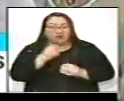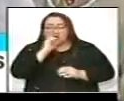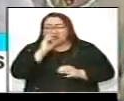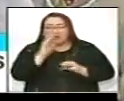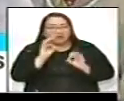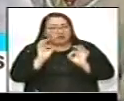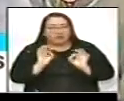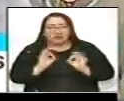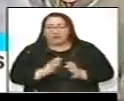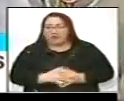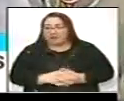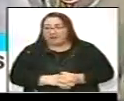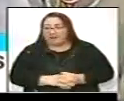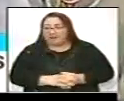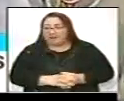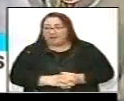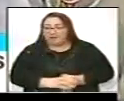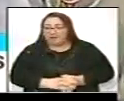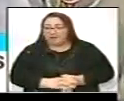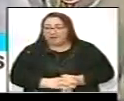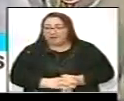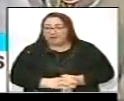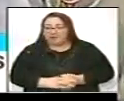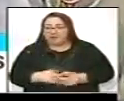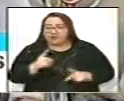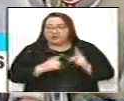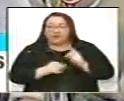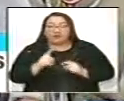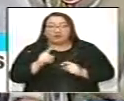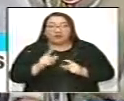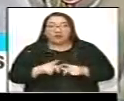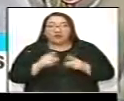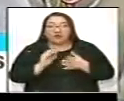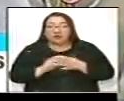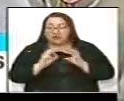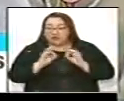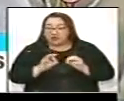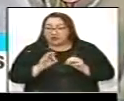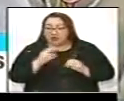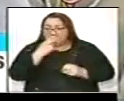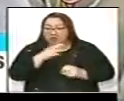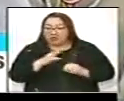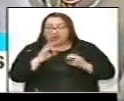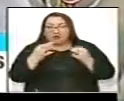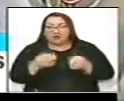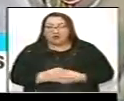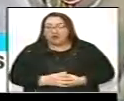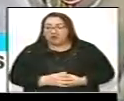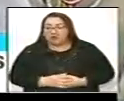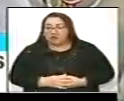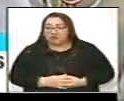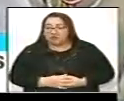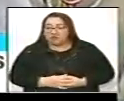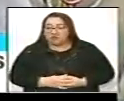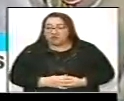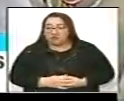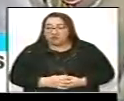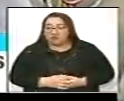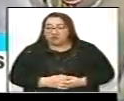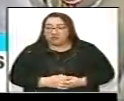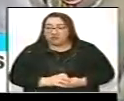¿eh?, de algunos sociólogos que decían el lugar más peligroso para el niño es la familia.